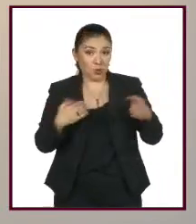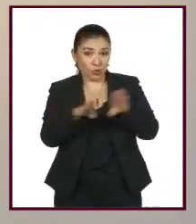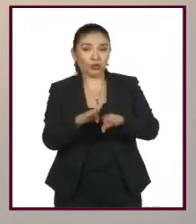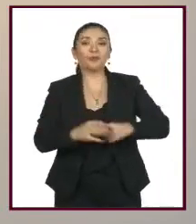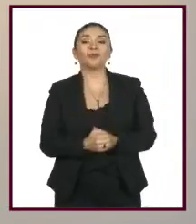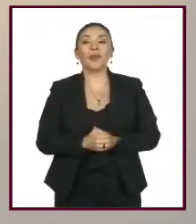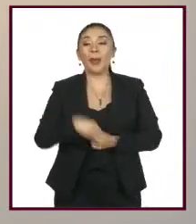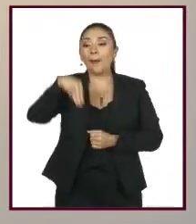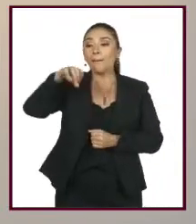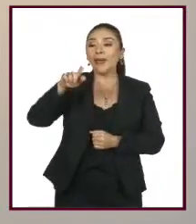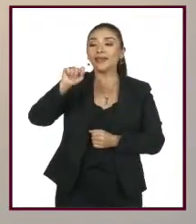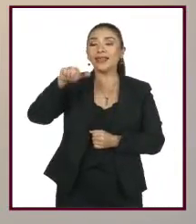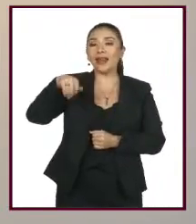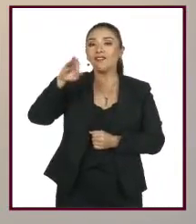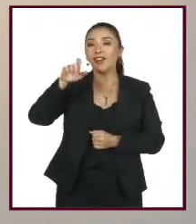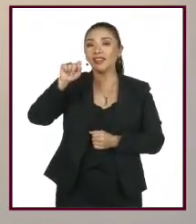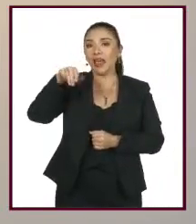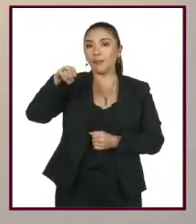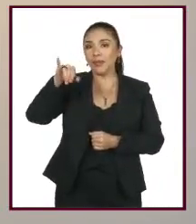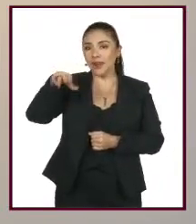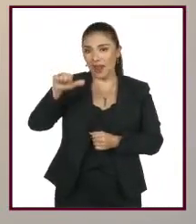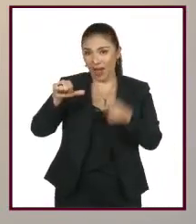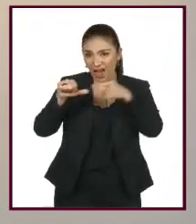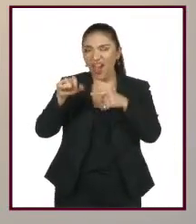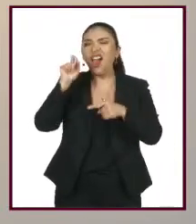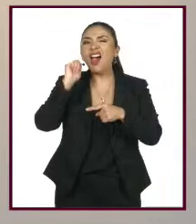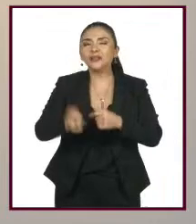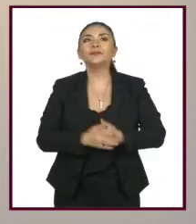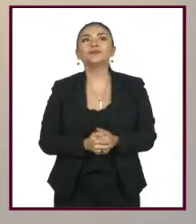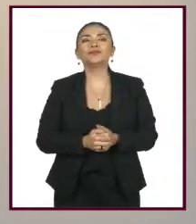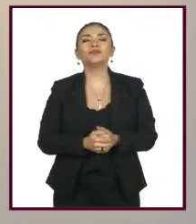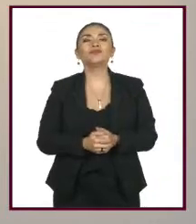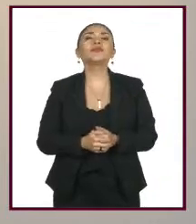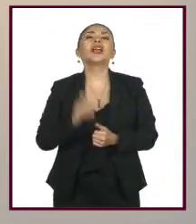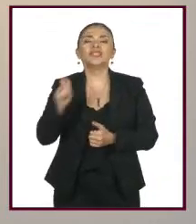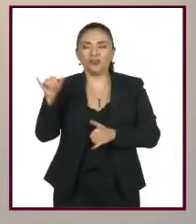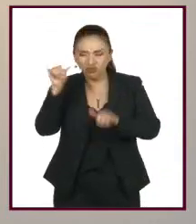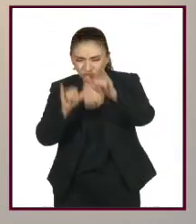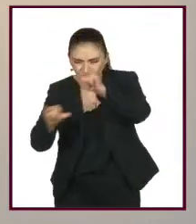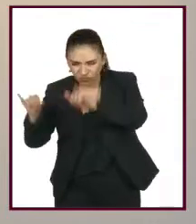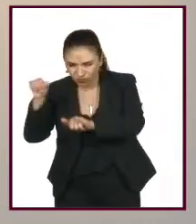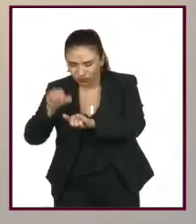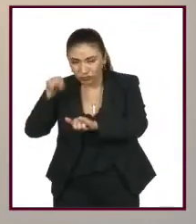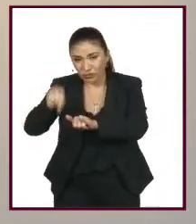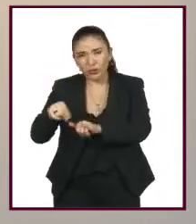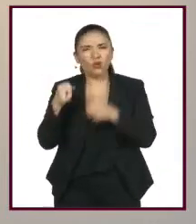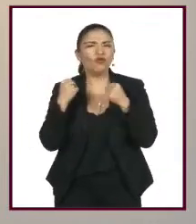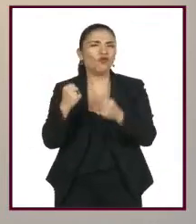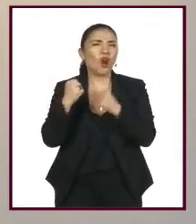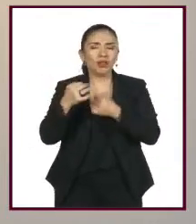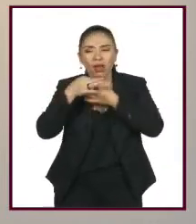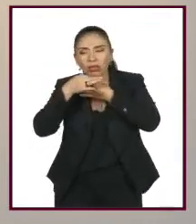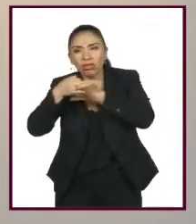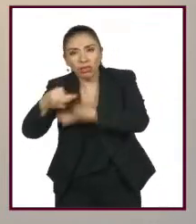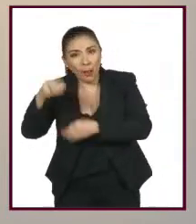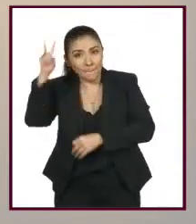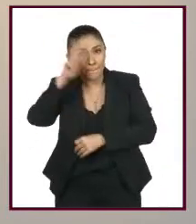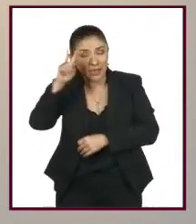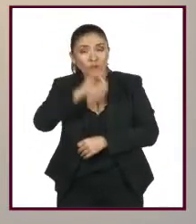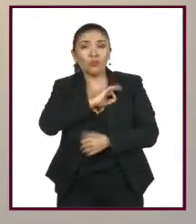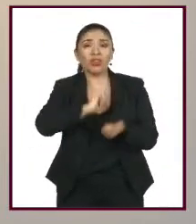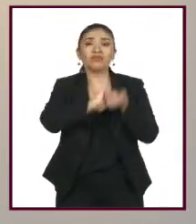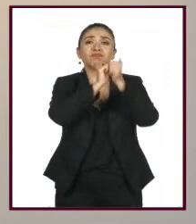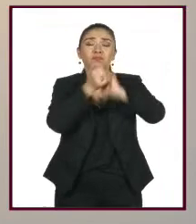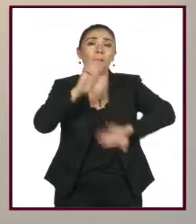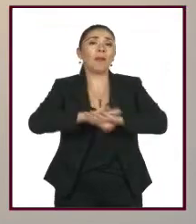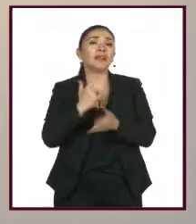la metanfetamina es un estimulante sintético altamente adictivo con consecuencias graves a